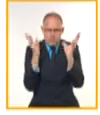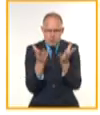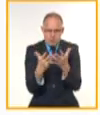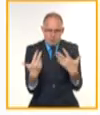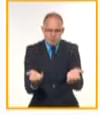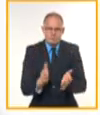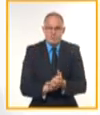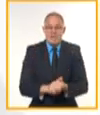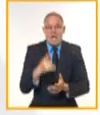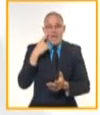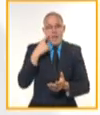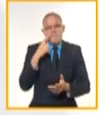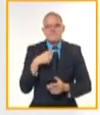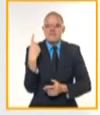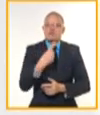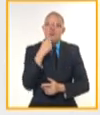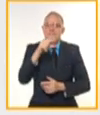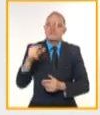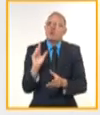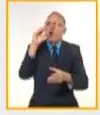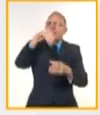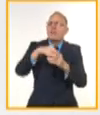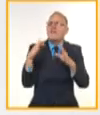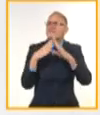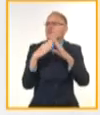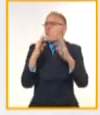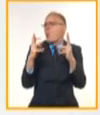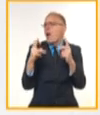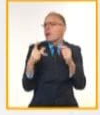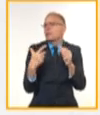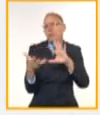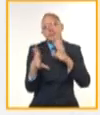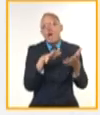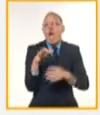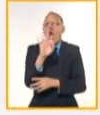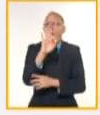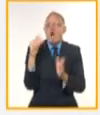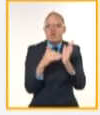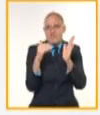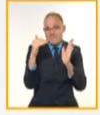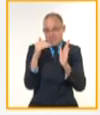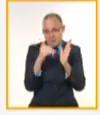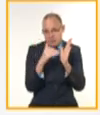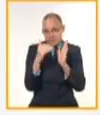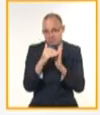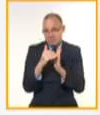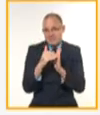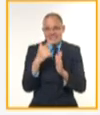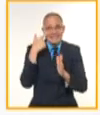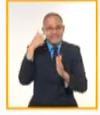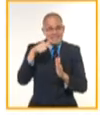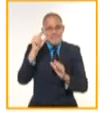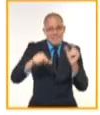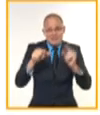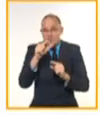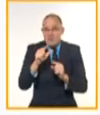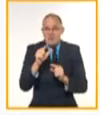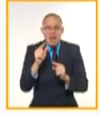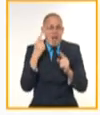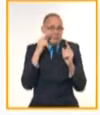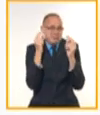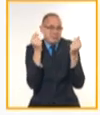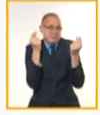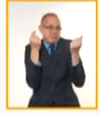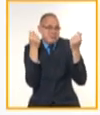Somos aproximadamente 8.000 millones de personas. Solo 26 personas, las más ricas del mundo,